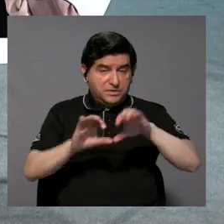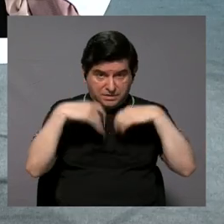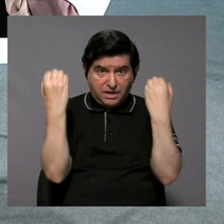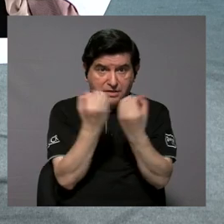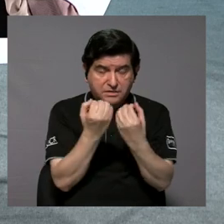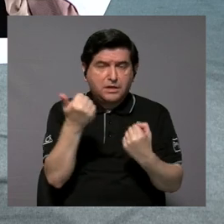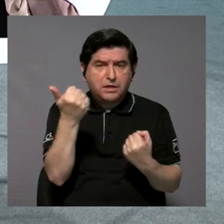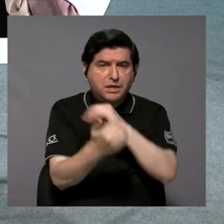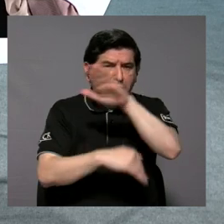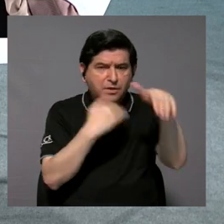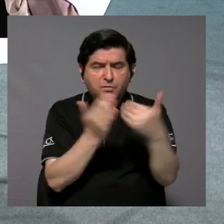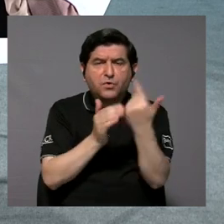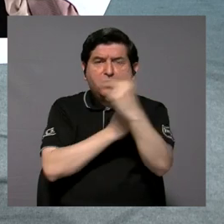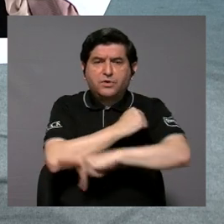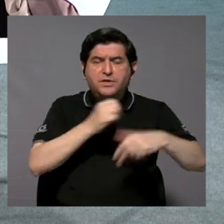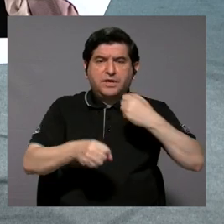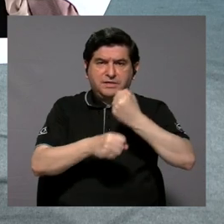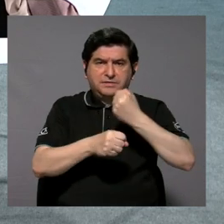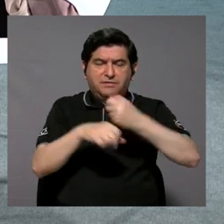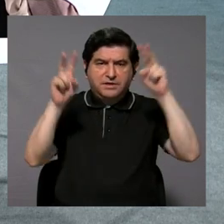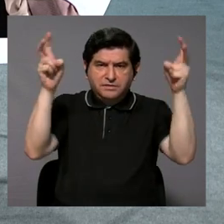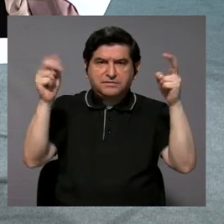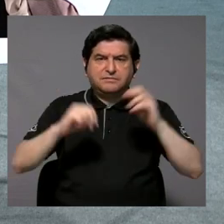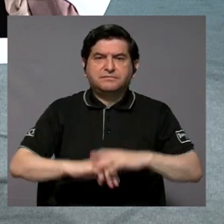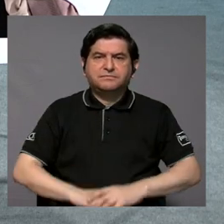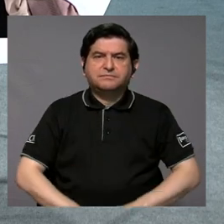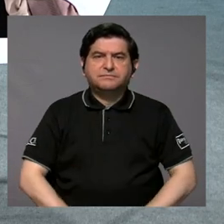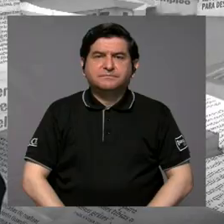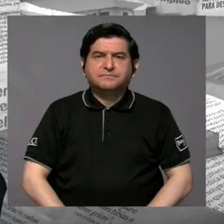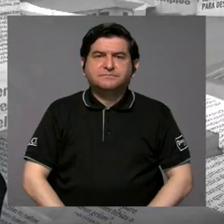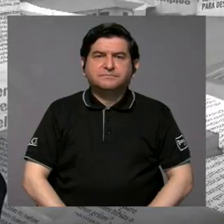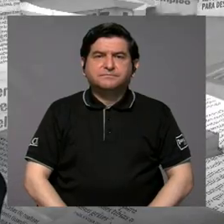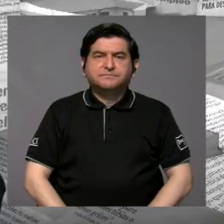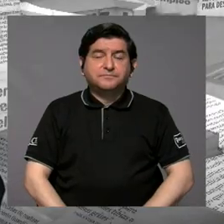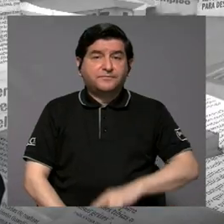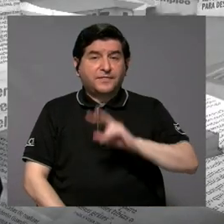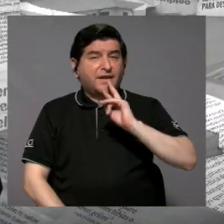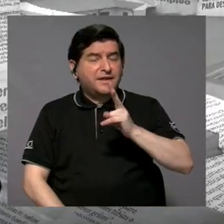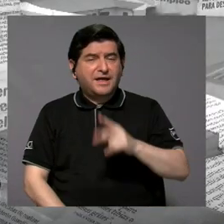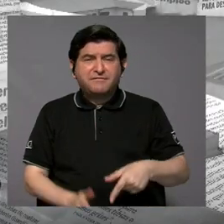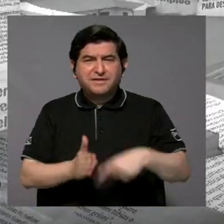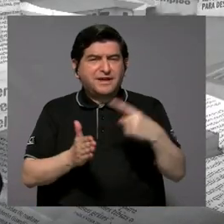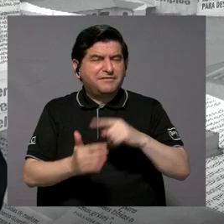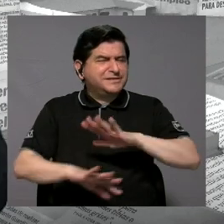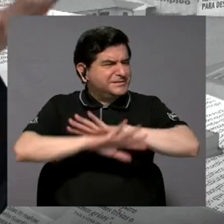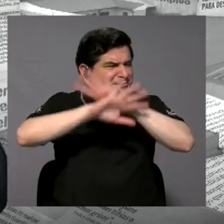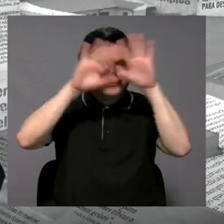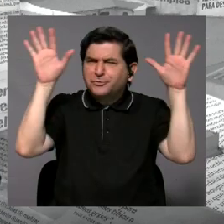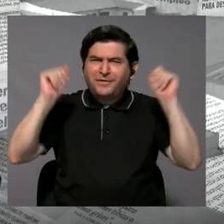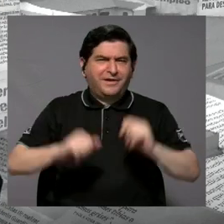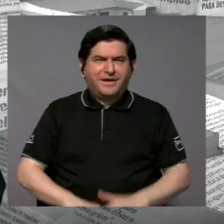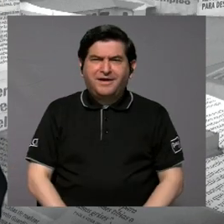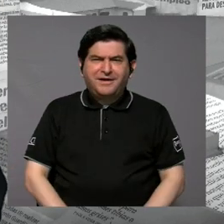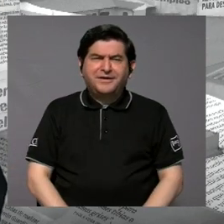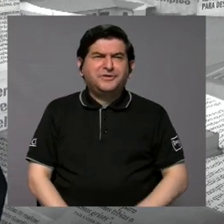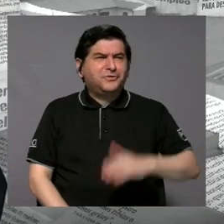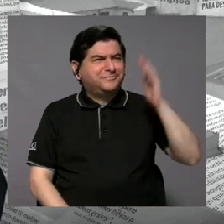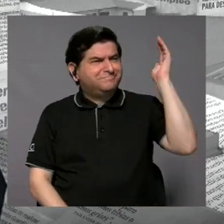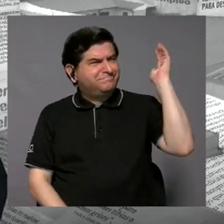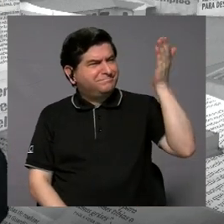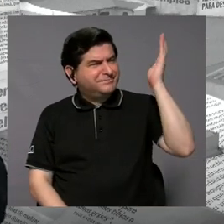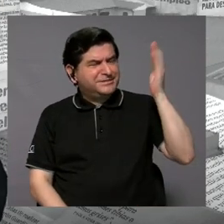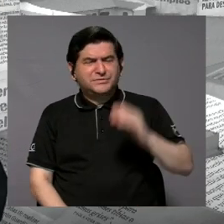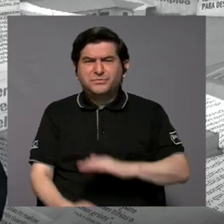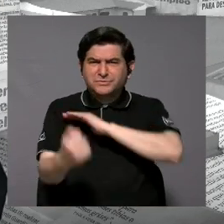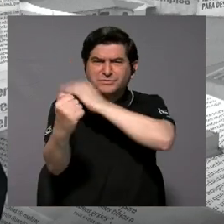están apoyando a todos los países que queremos trabajar en este tema. La verdad que a veces no me queda claro cuando hay el discurso